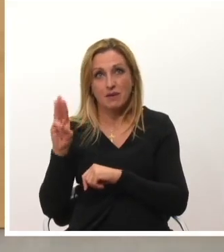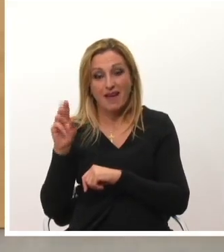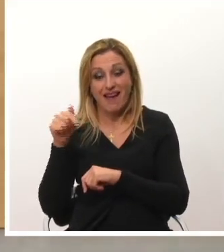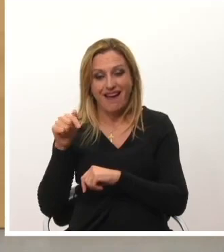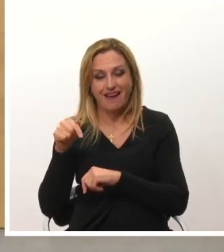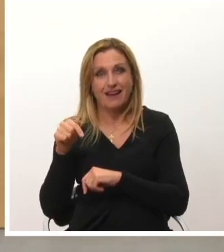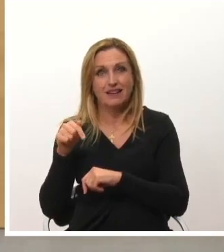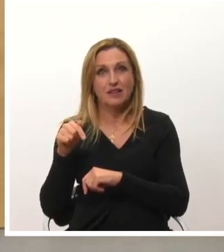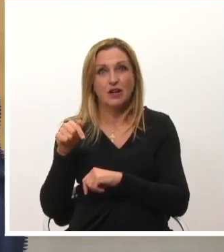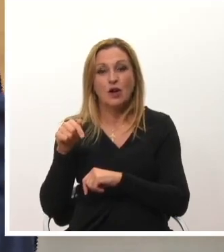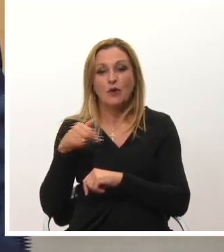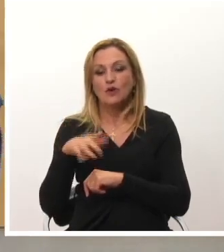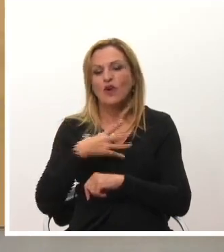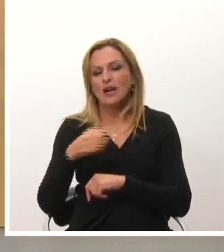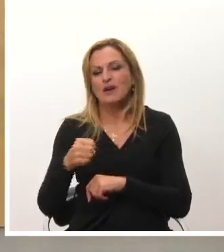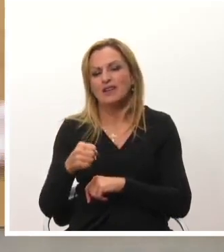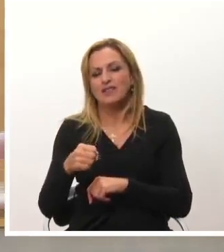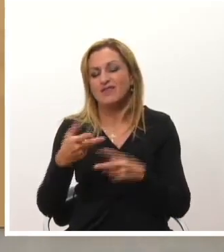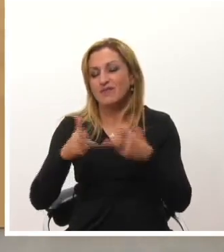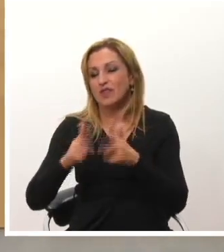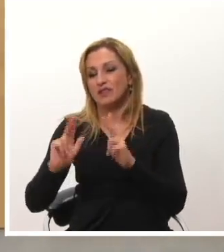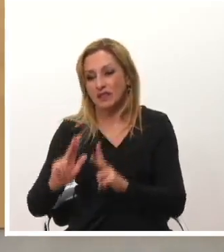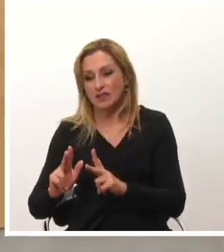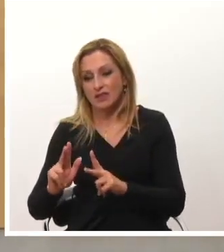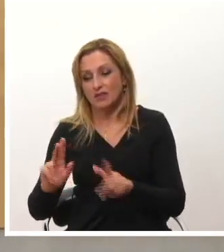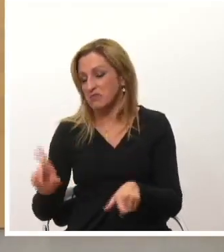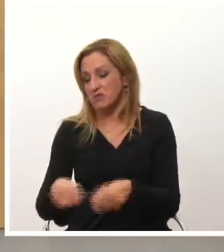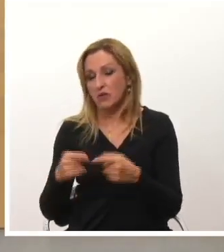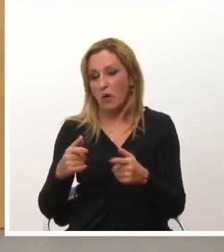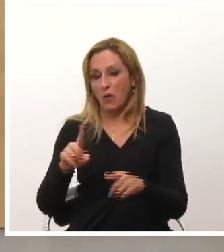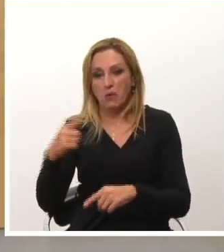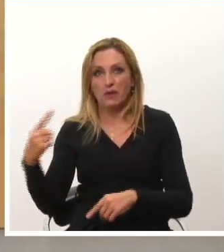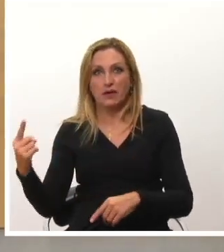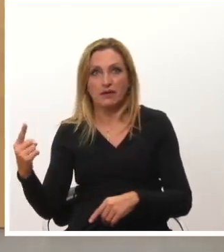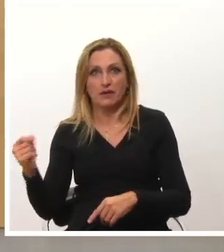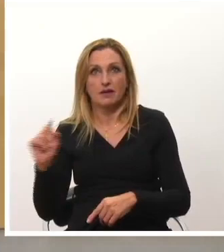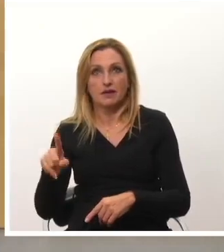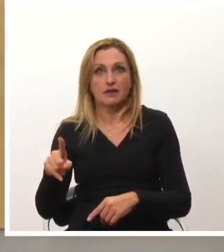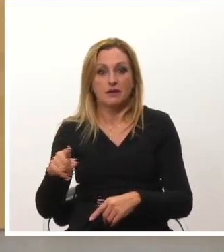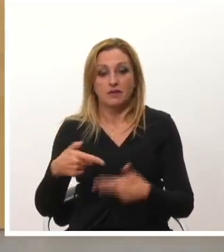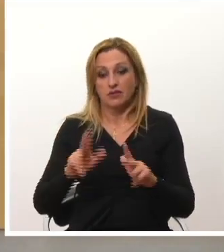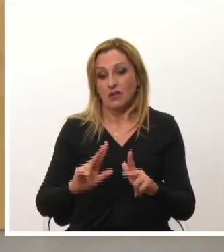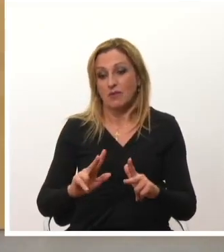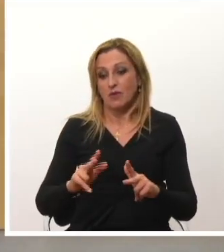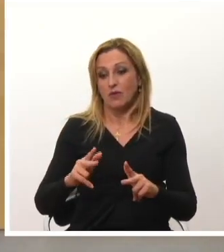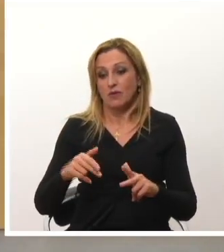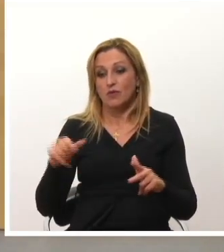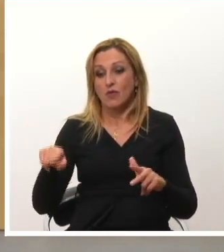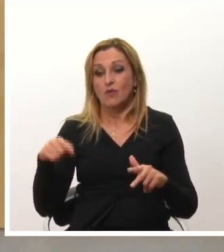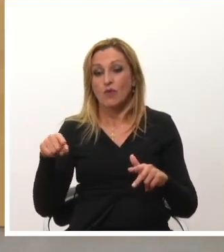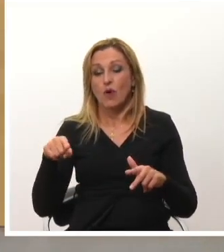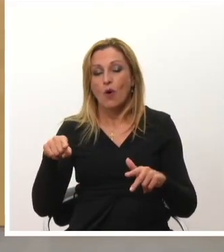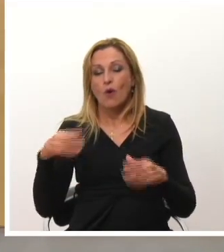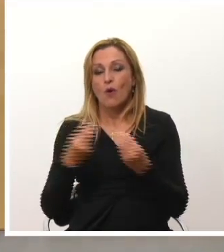ella dice somos sois capaces de sentarnos con cualquiera fíjese nos hemos sentado con ustedes Mira si somos capaces de sentarnos con cualquiera evidentemente